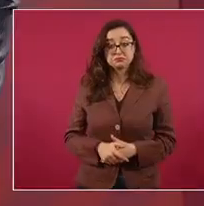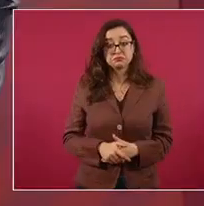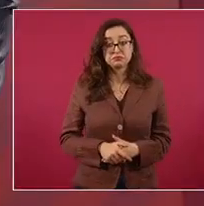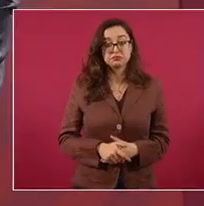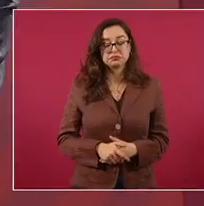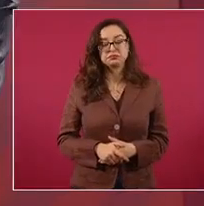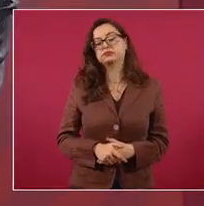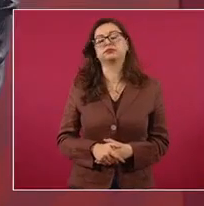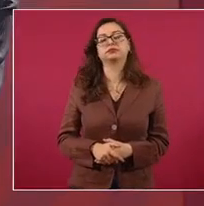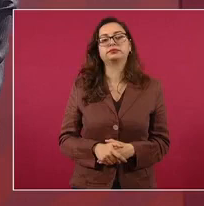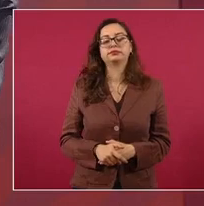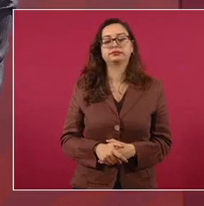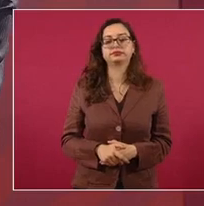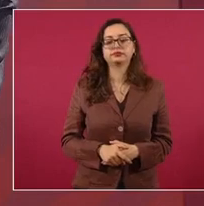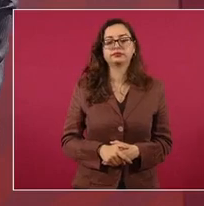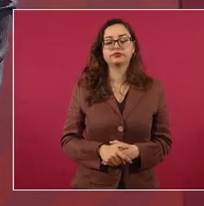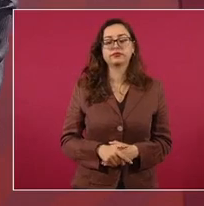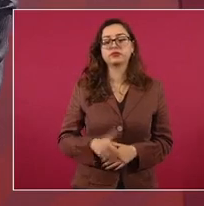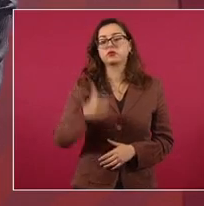a Hermosillo.